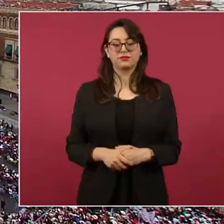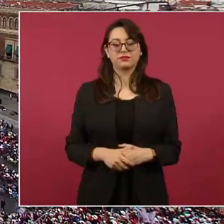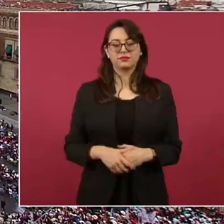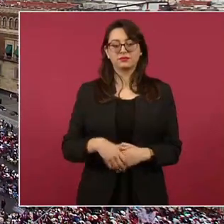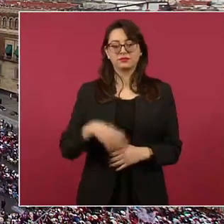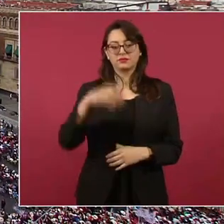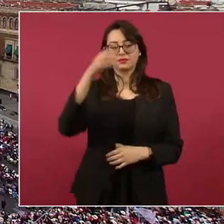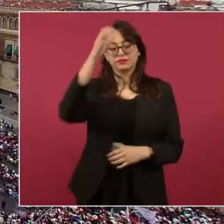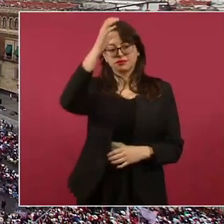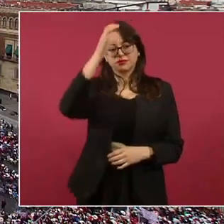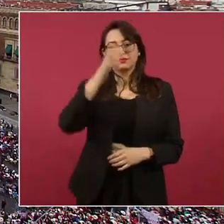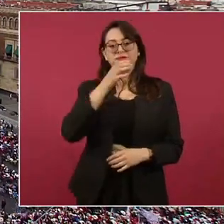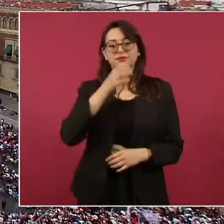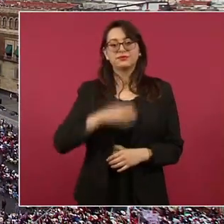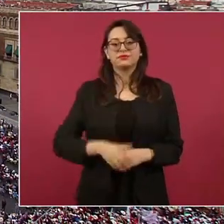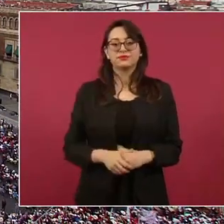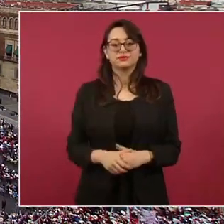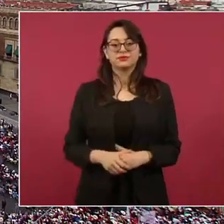Coahuila,